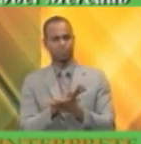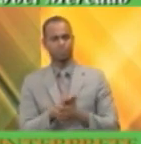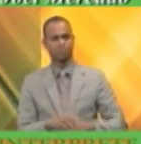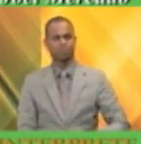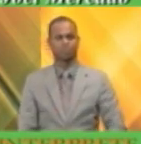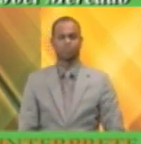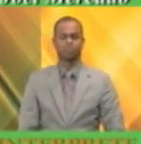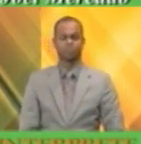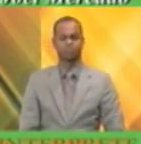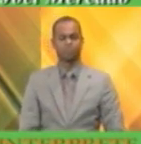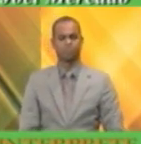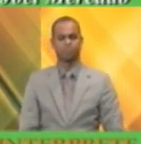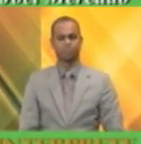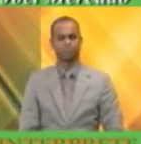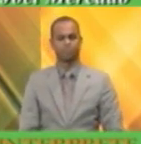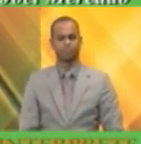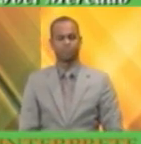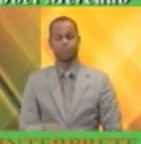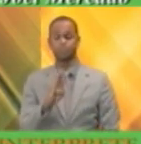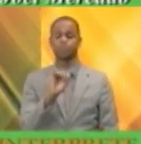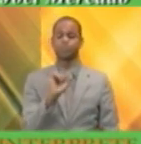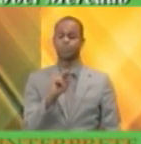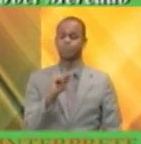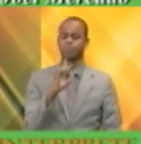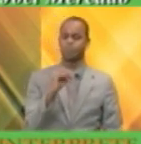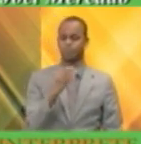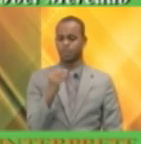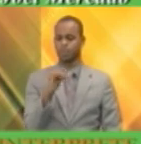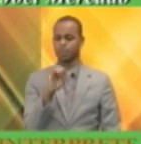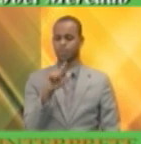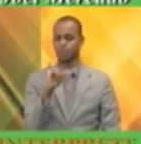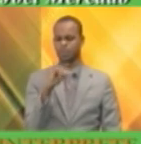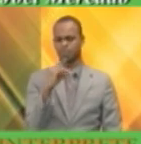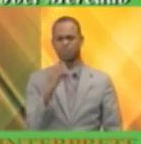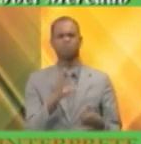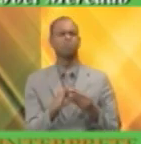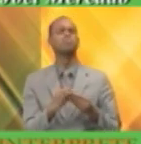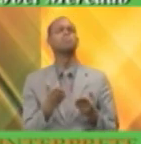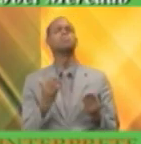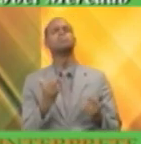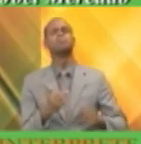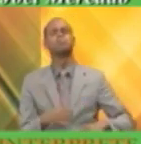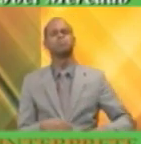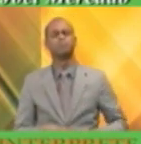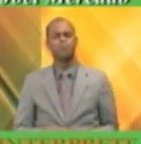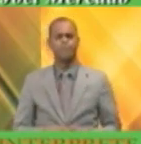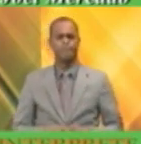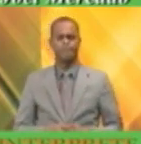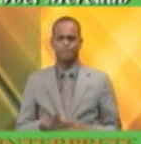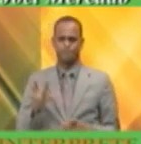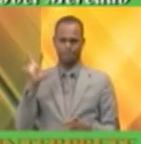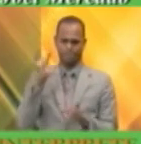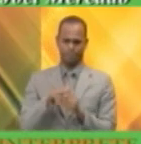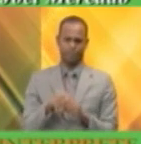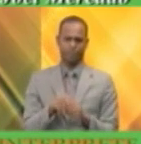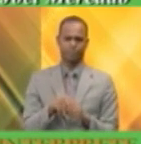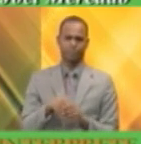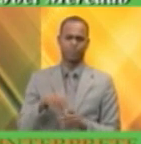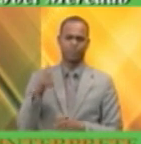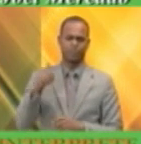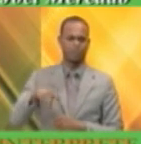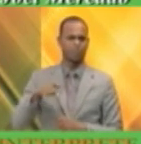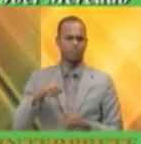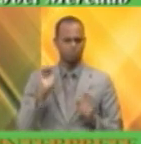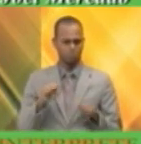cosa, bienvenido y Eladio. ¿Cuáles son las disciplinas en las que más